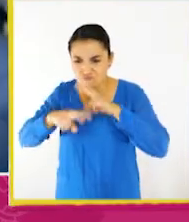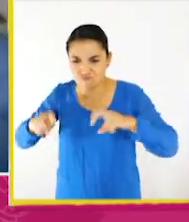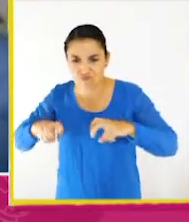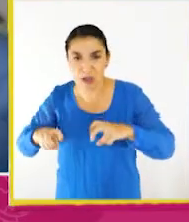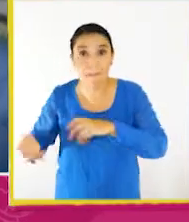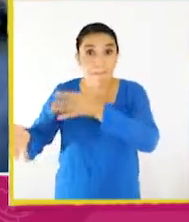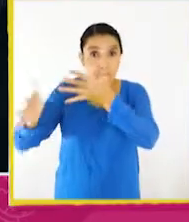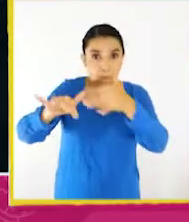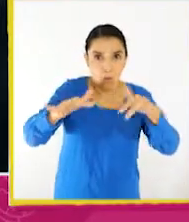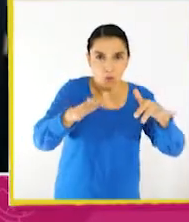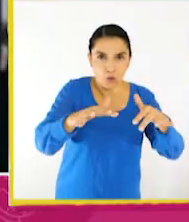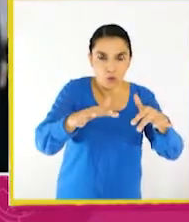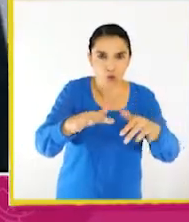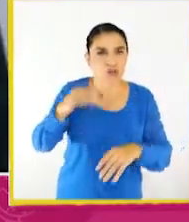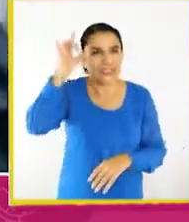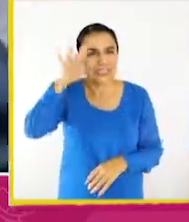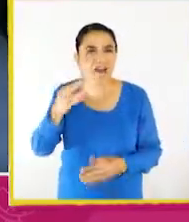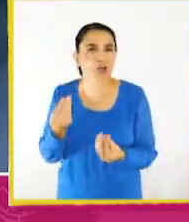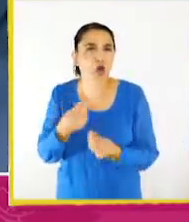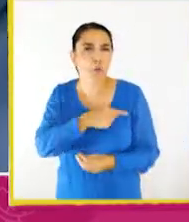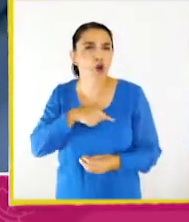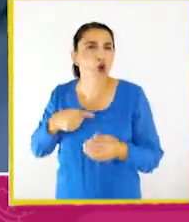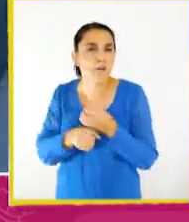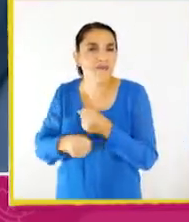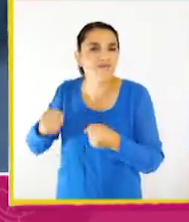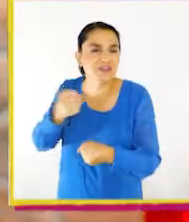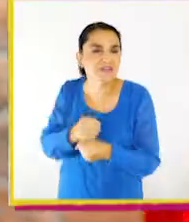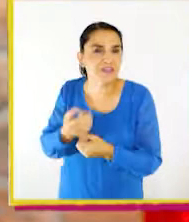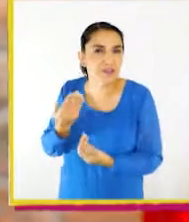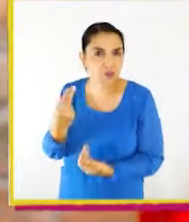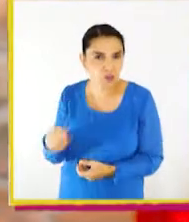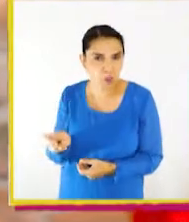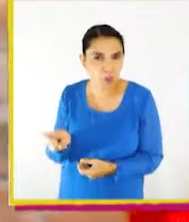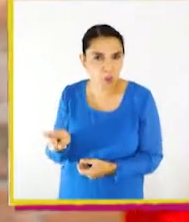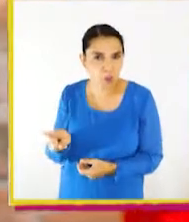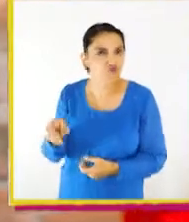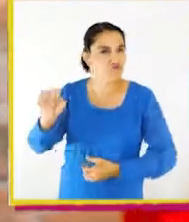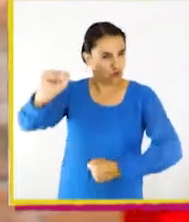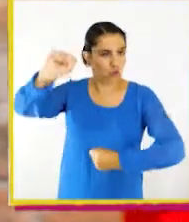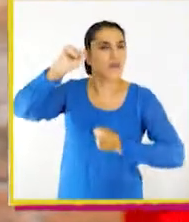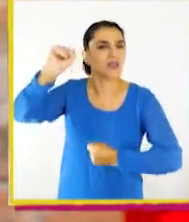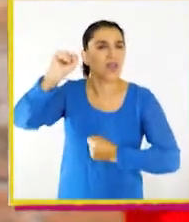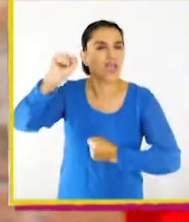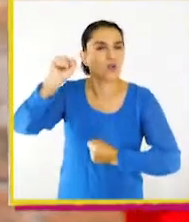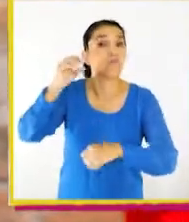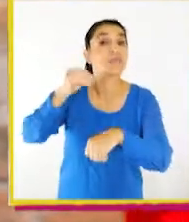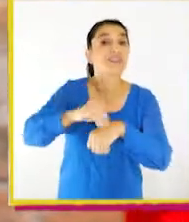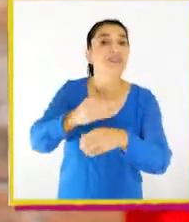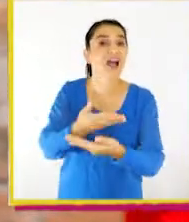le decían? Les daré una pista. Su apodo era el de un superhéroe.